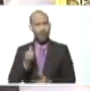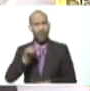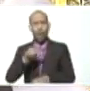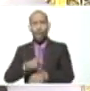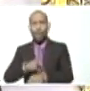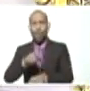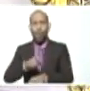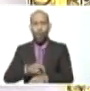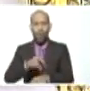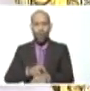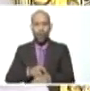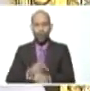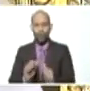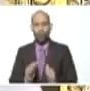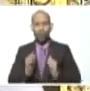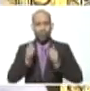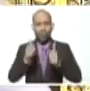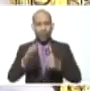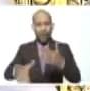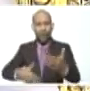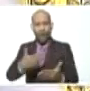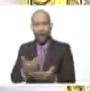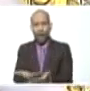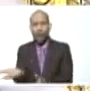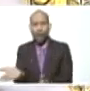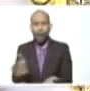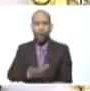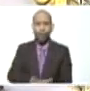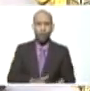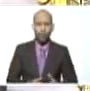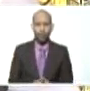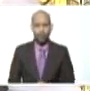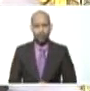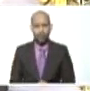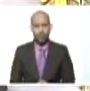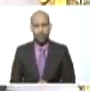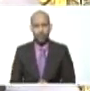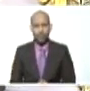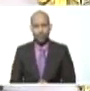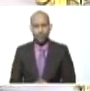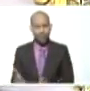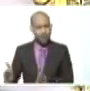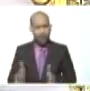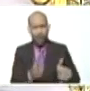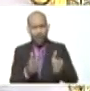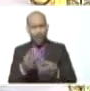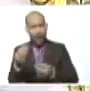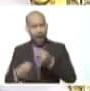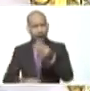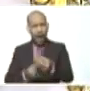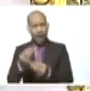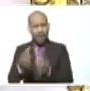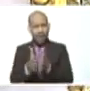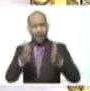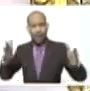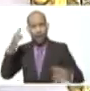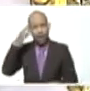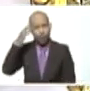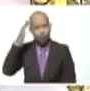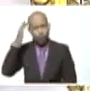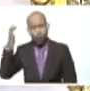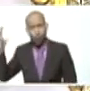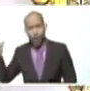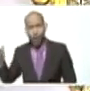de la concepción hasta la muerte natural. La vía para realizar los grandes sueños de la